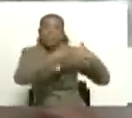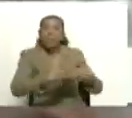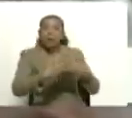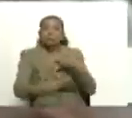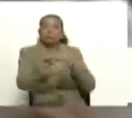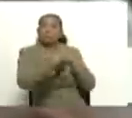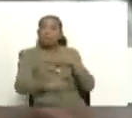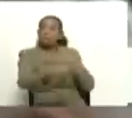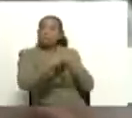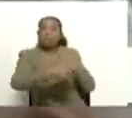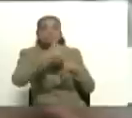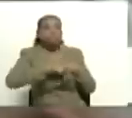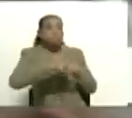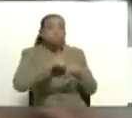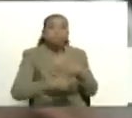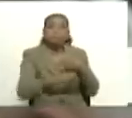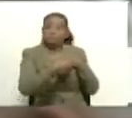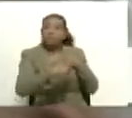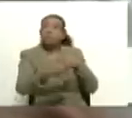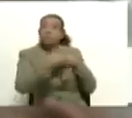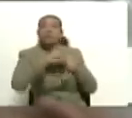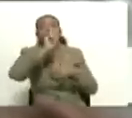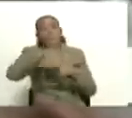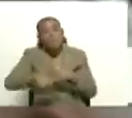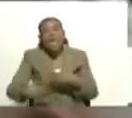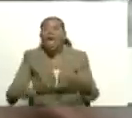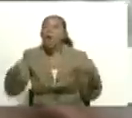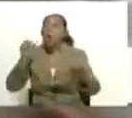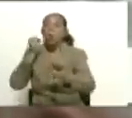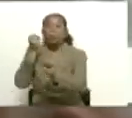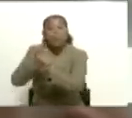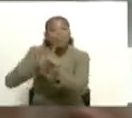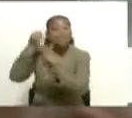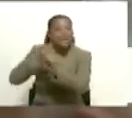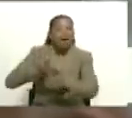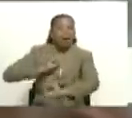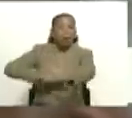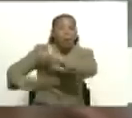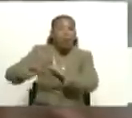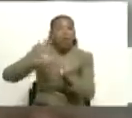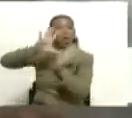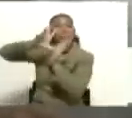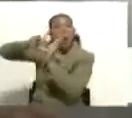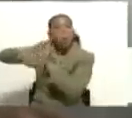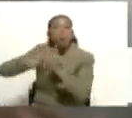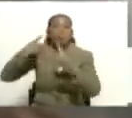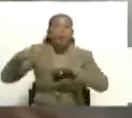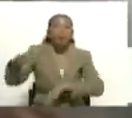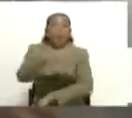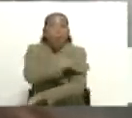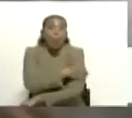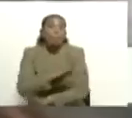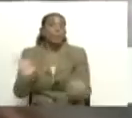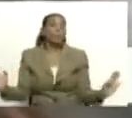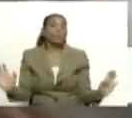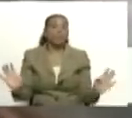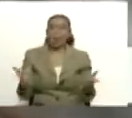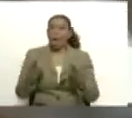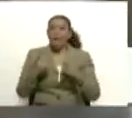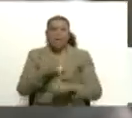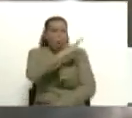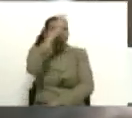imperiales, injerencistas, también hemos luchado contra la corrupción. Y no se puede